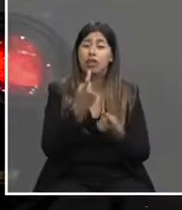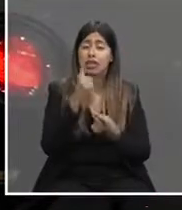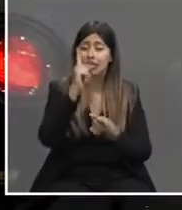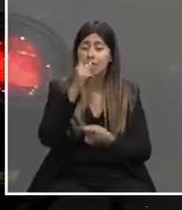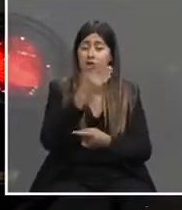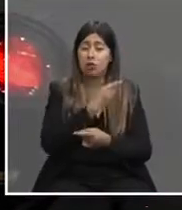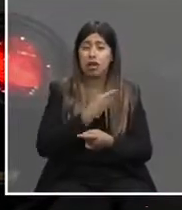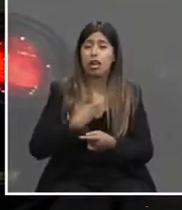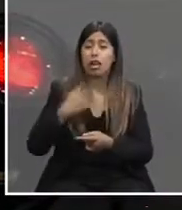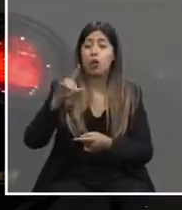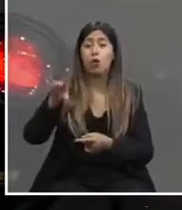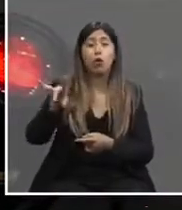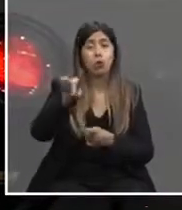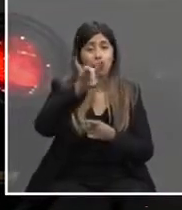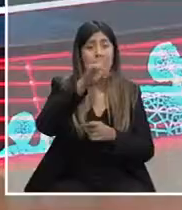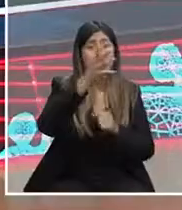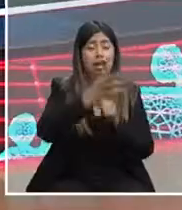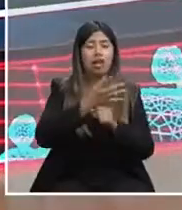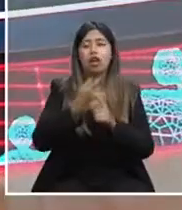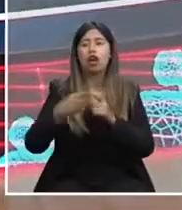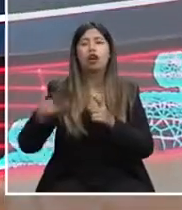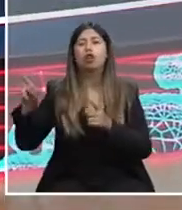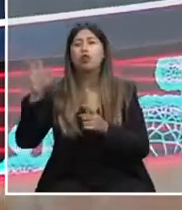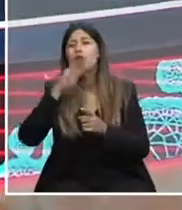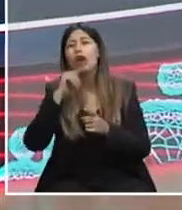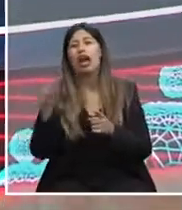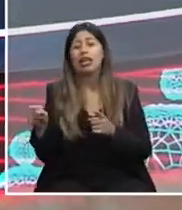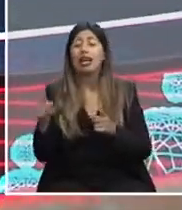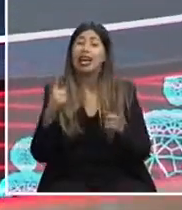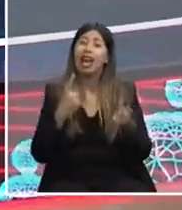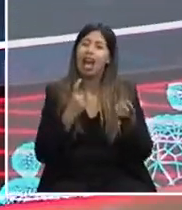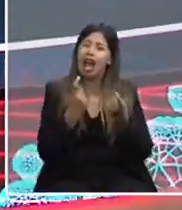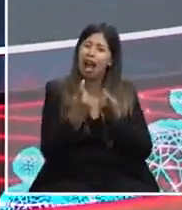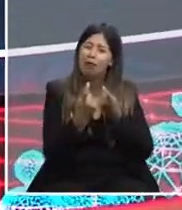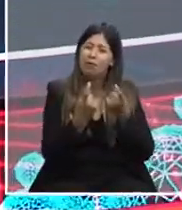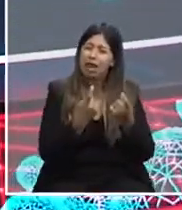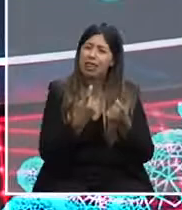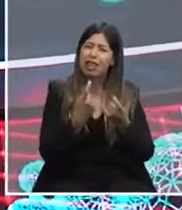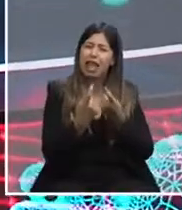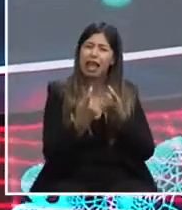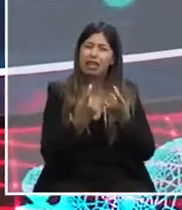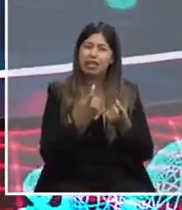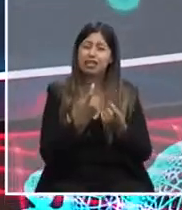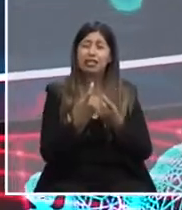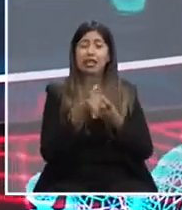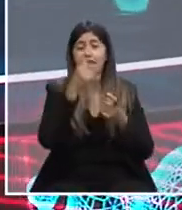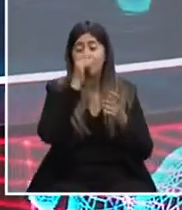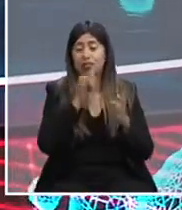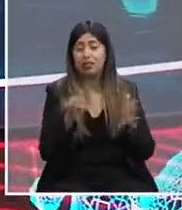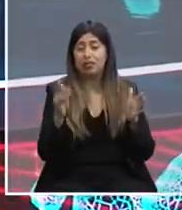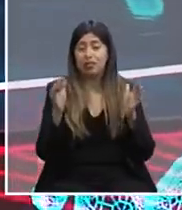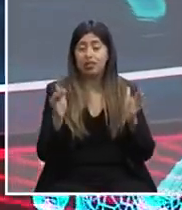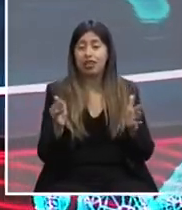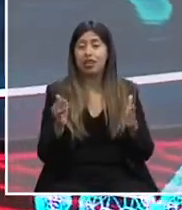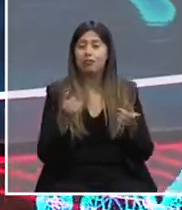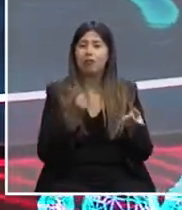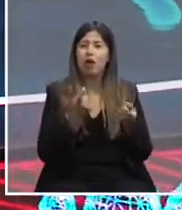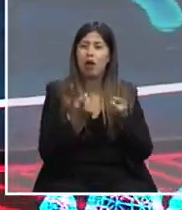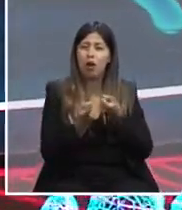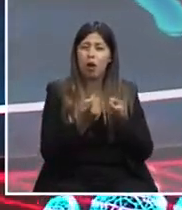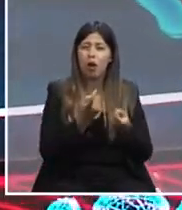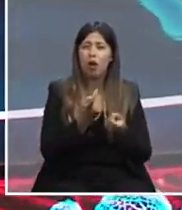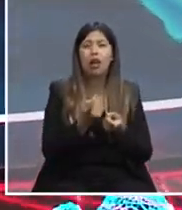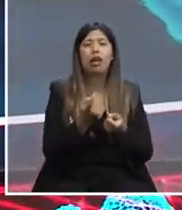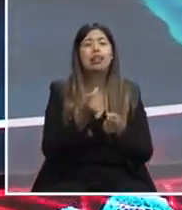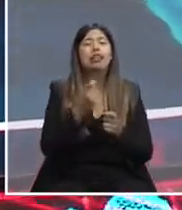alguien queda y otro no queda. Y esa competencia por un cargo durante un determinado tiempo